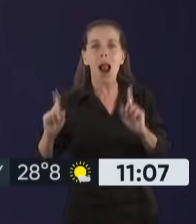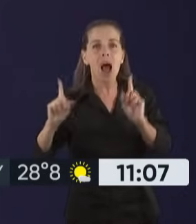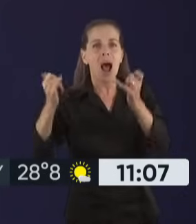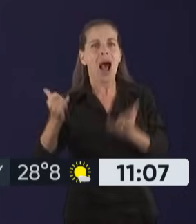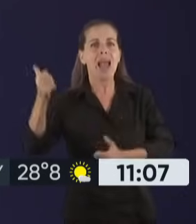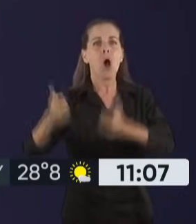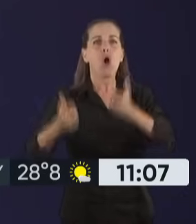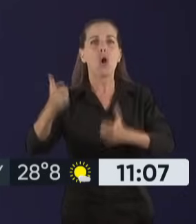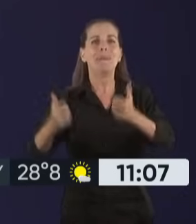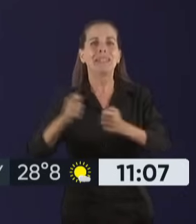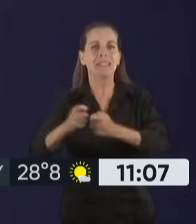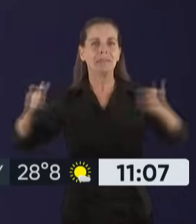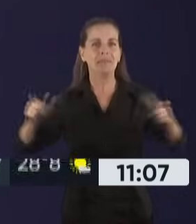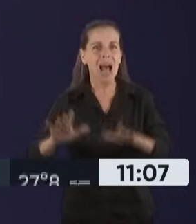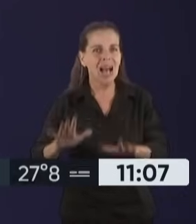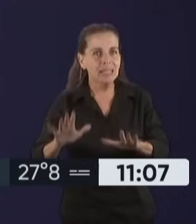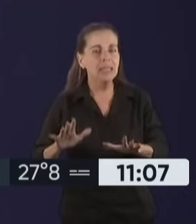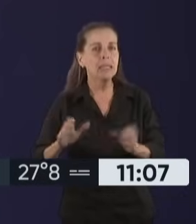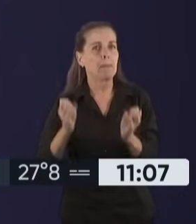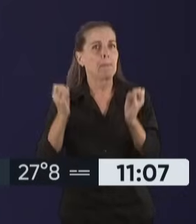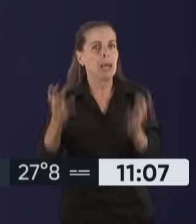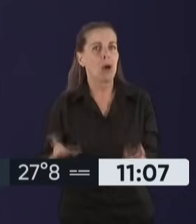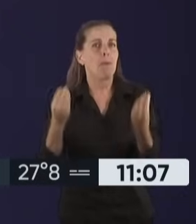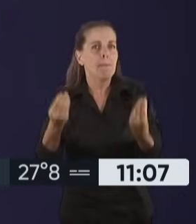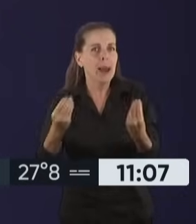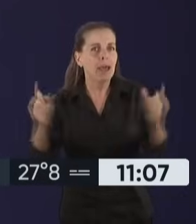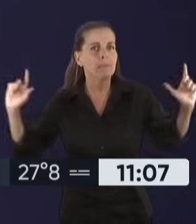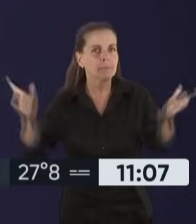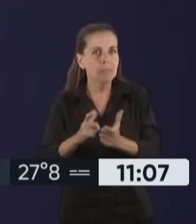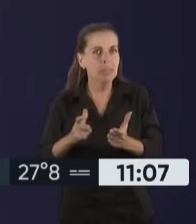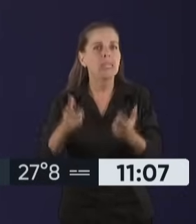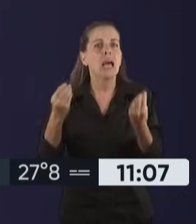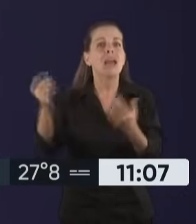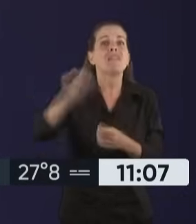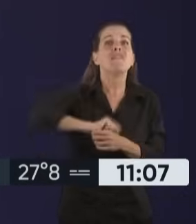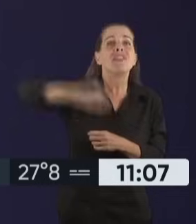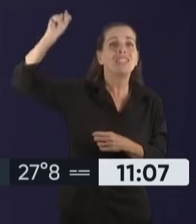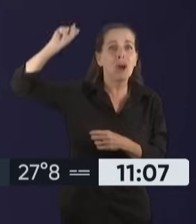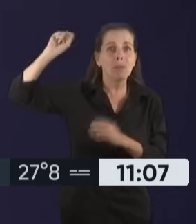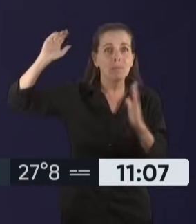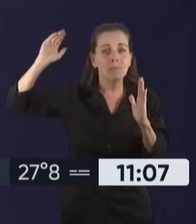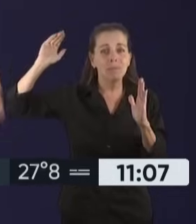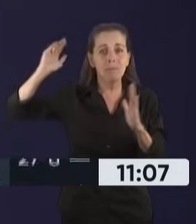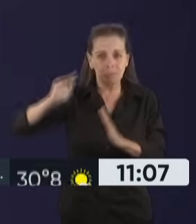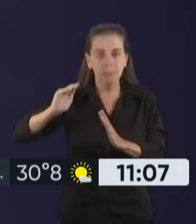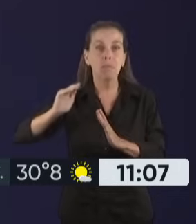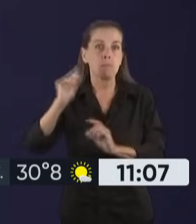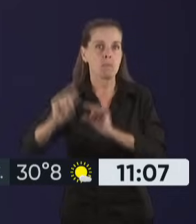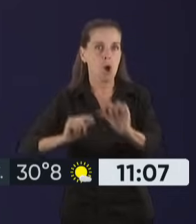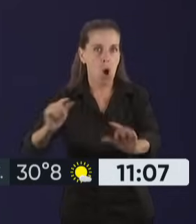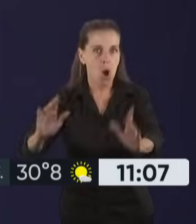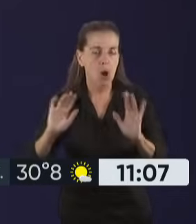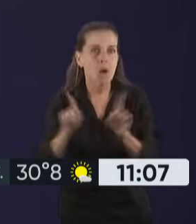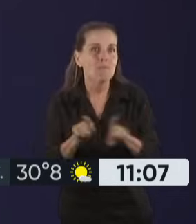esto ayudó a disminuir la aceleración de la inflación, como por ejemplo derogando la ley de alquileres, la ley